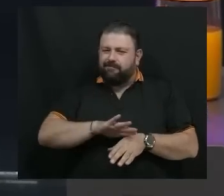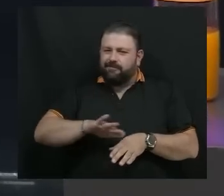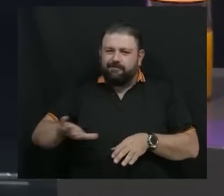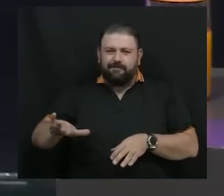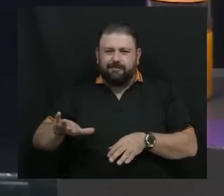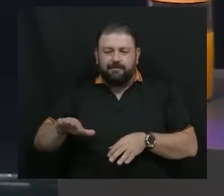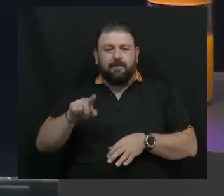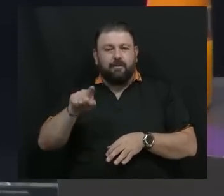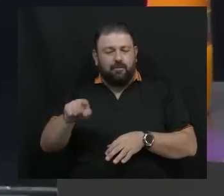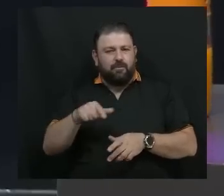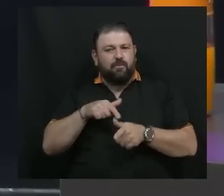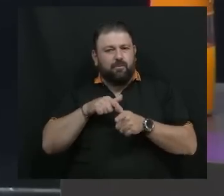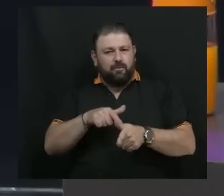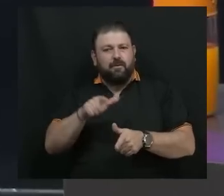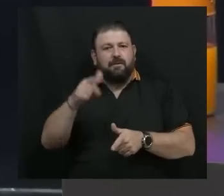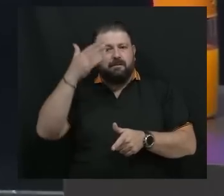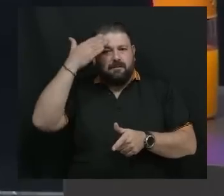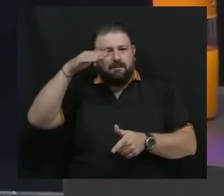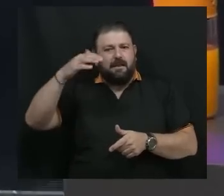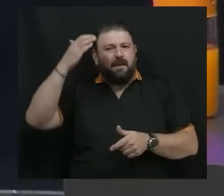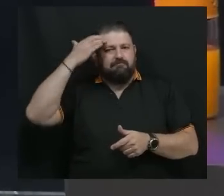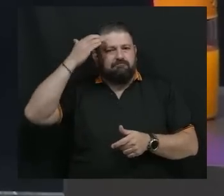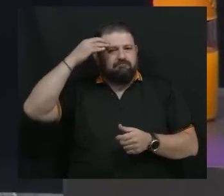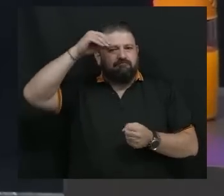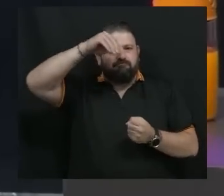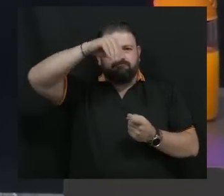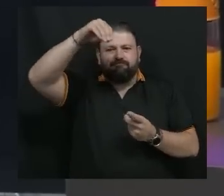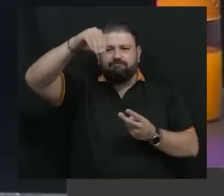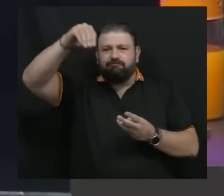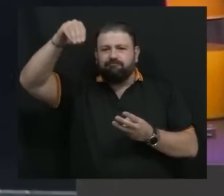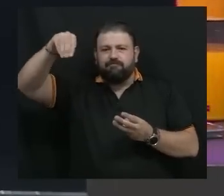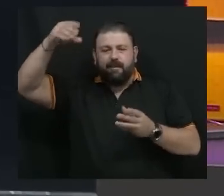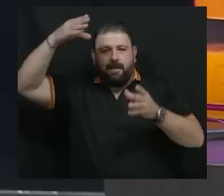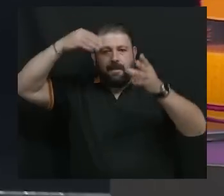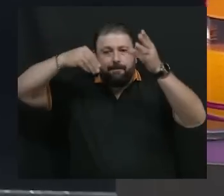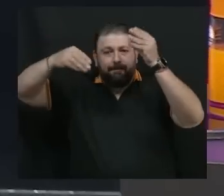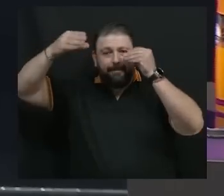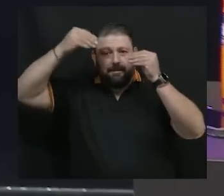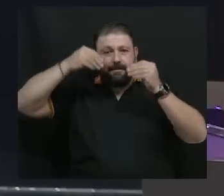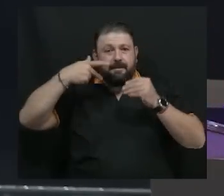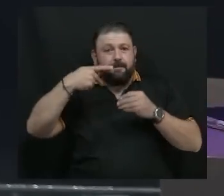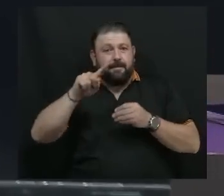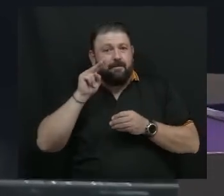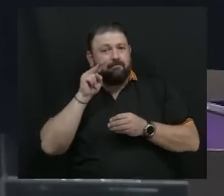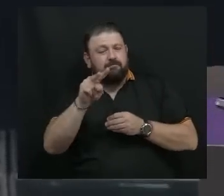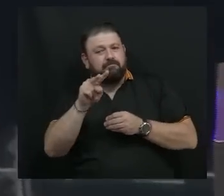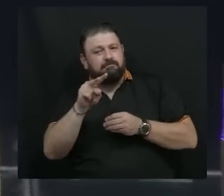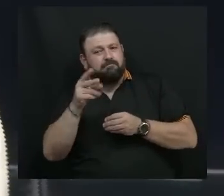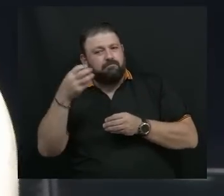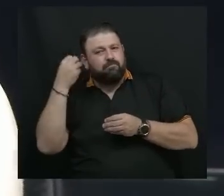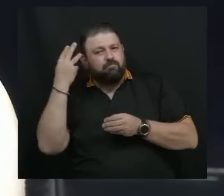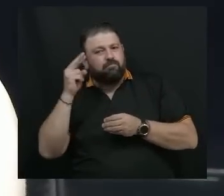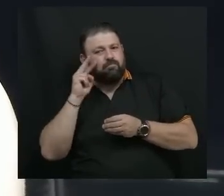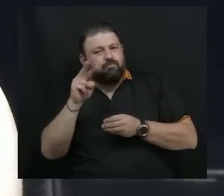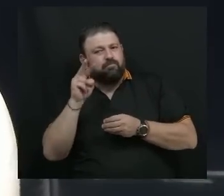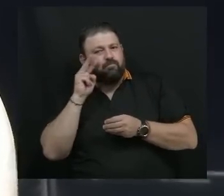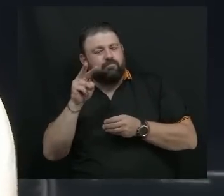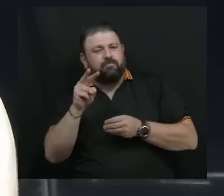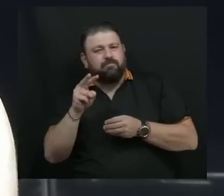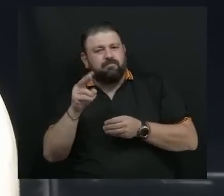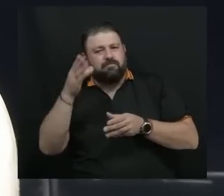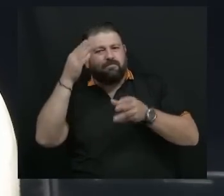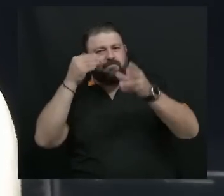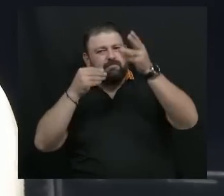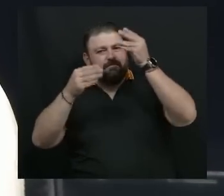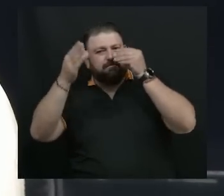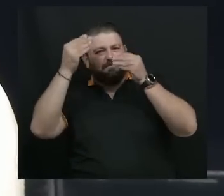muchos stands que recorrer y aprender, pero en cada plática quédate concentrado, atento, toma nota,